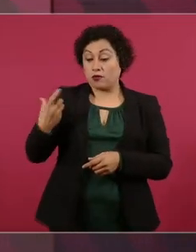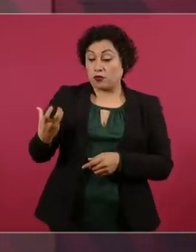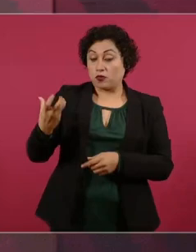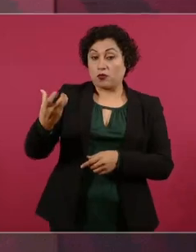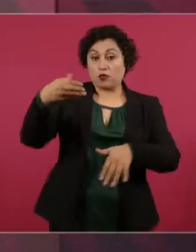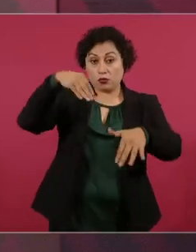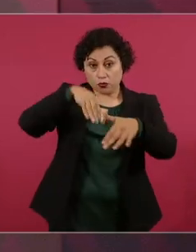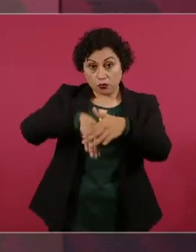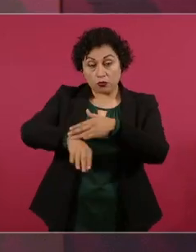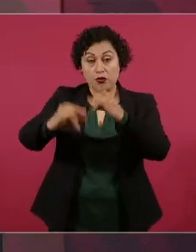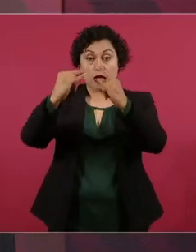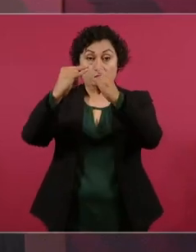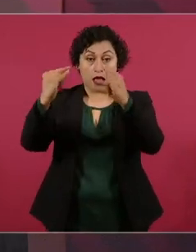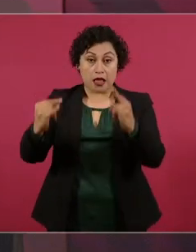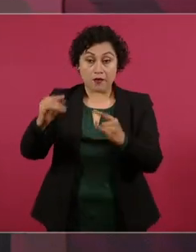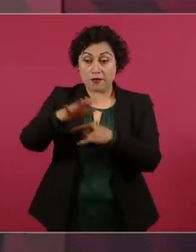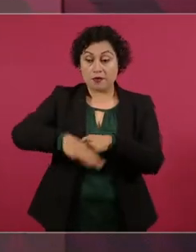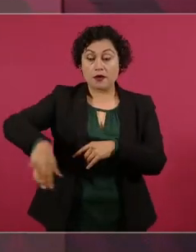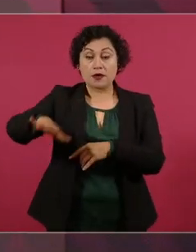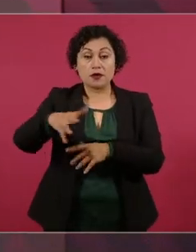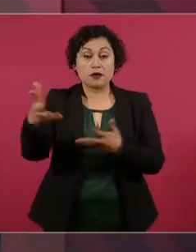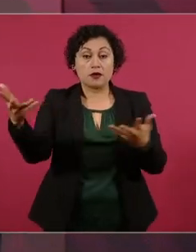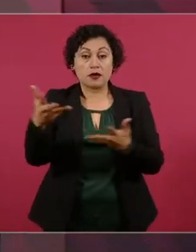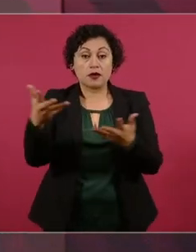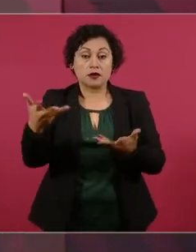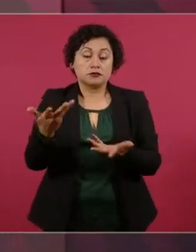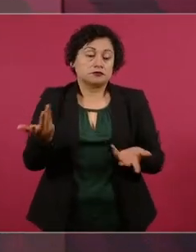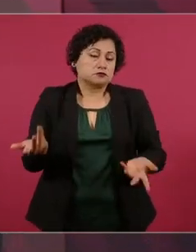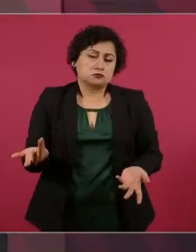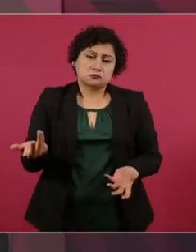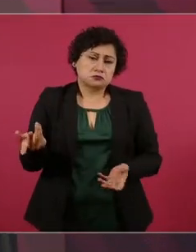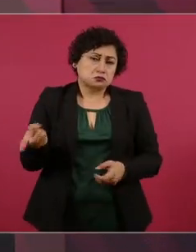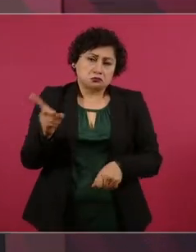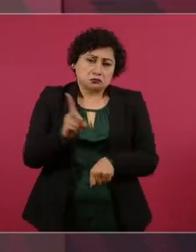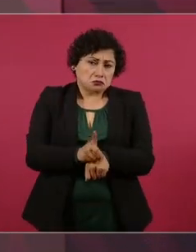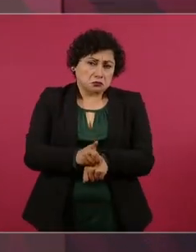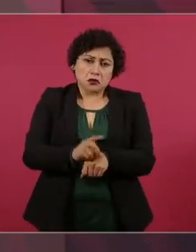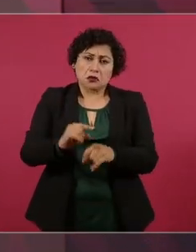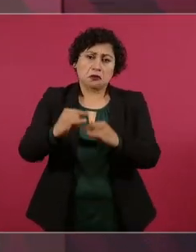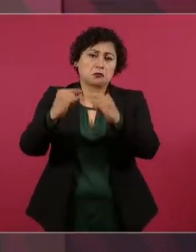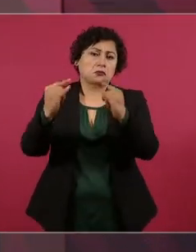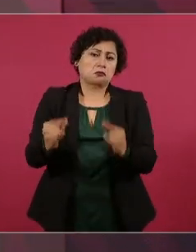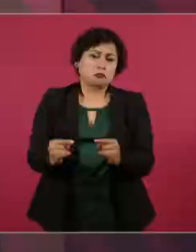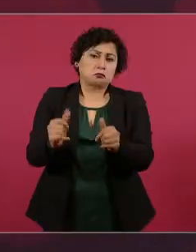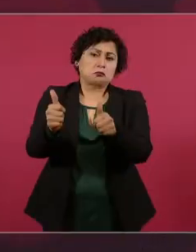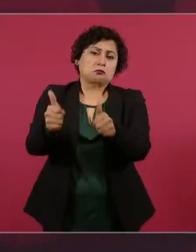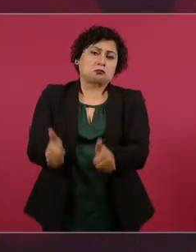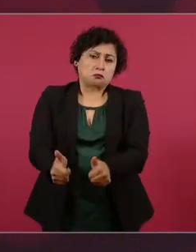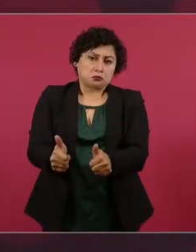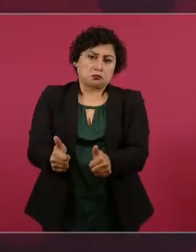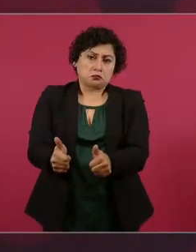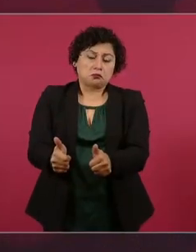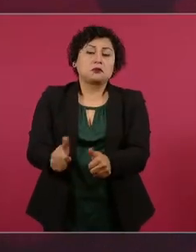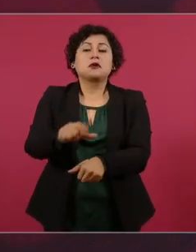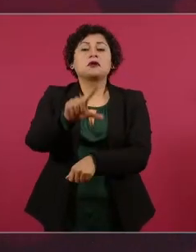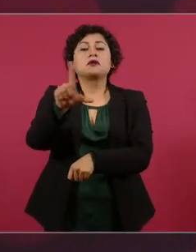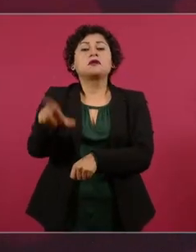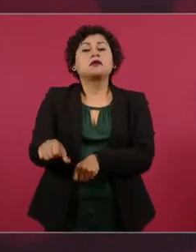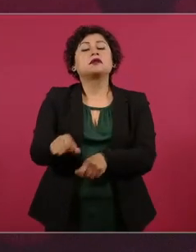la jornada que siempre nos llegaba con la nota